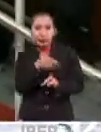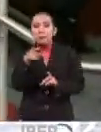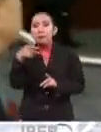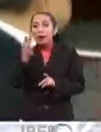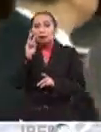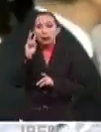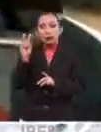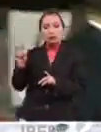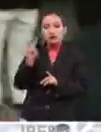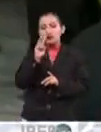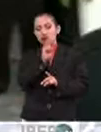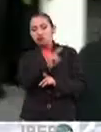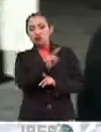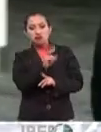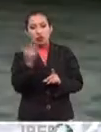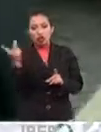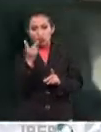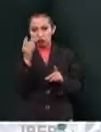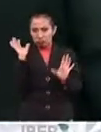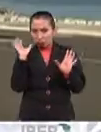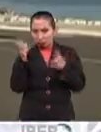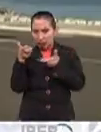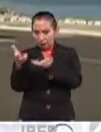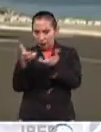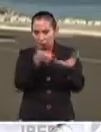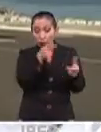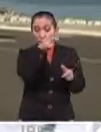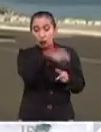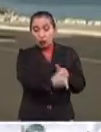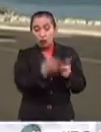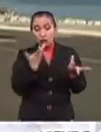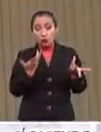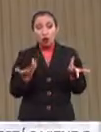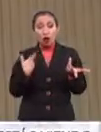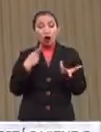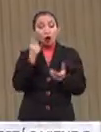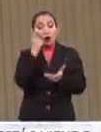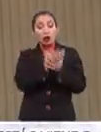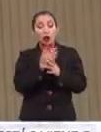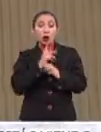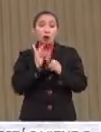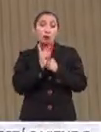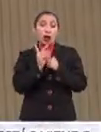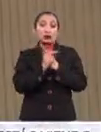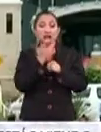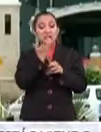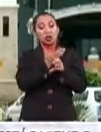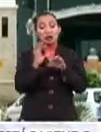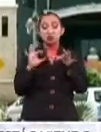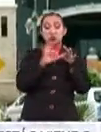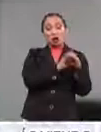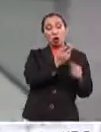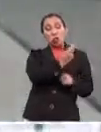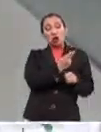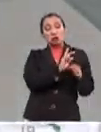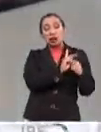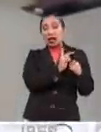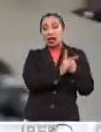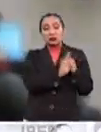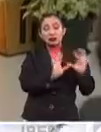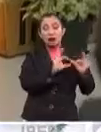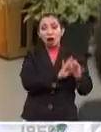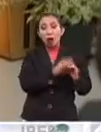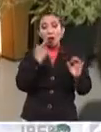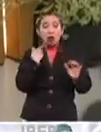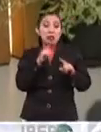claramente vemos dos opciones. Una, el aislacionismo y el unilateralismo de los Estados Unidos o de jugar bajo el ritmo